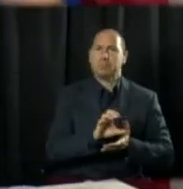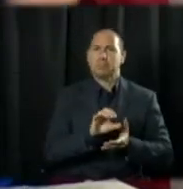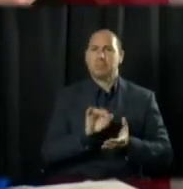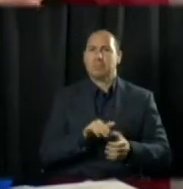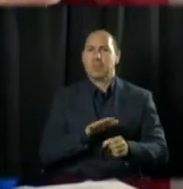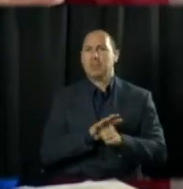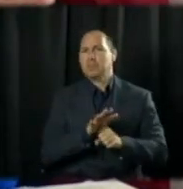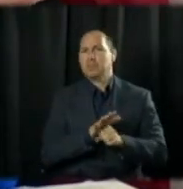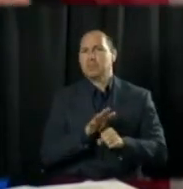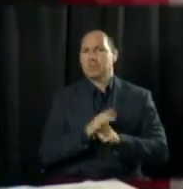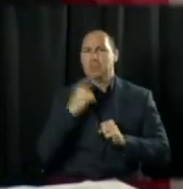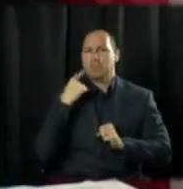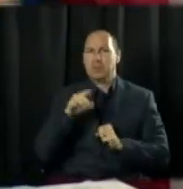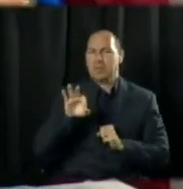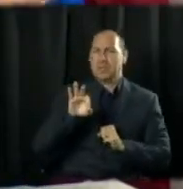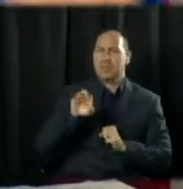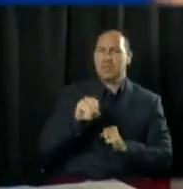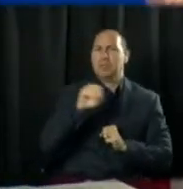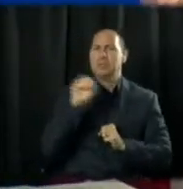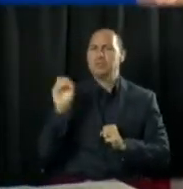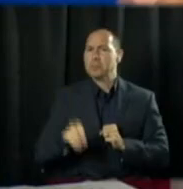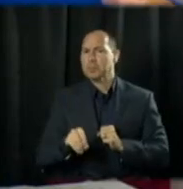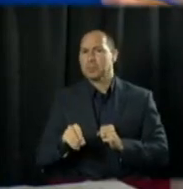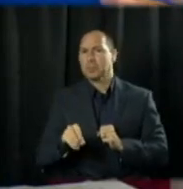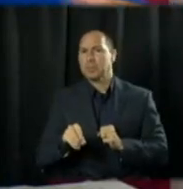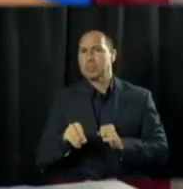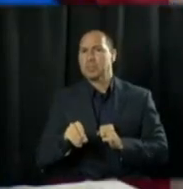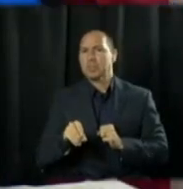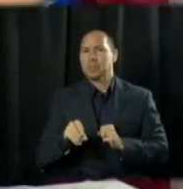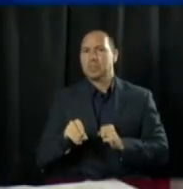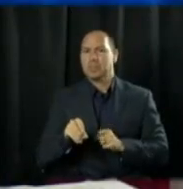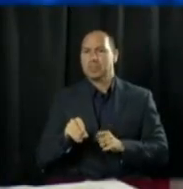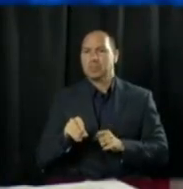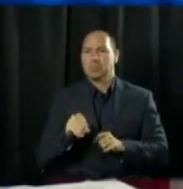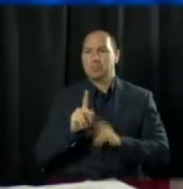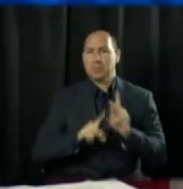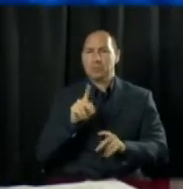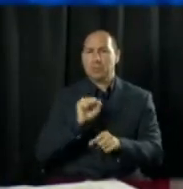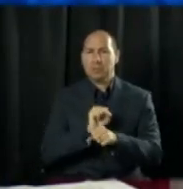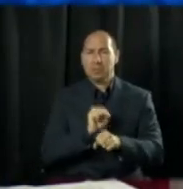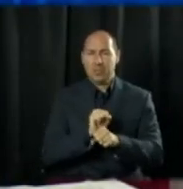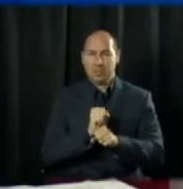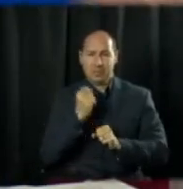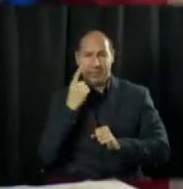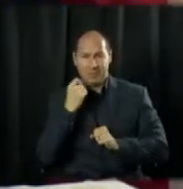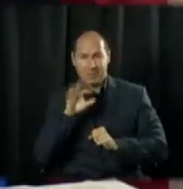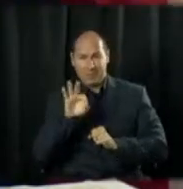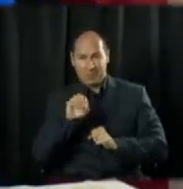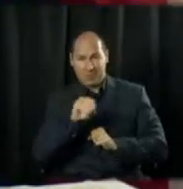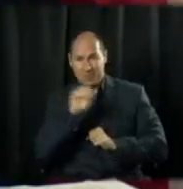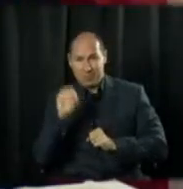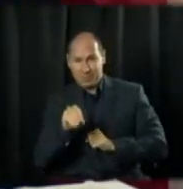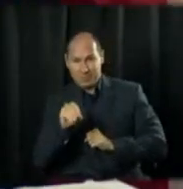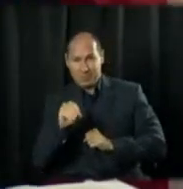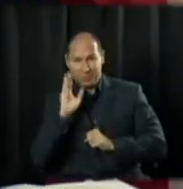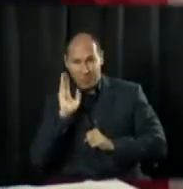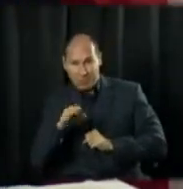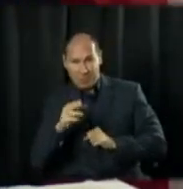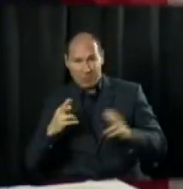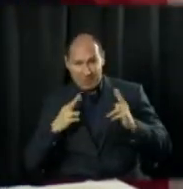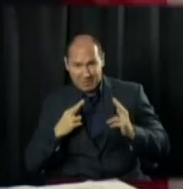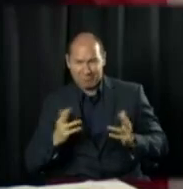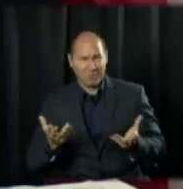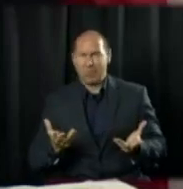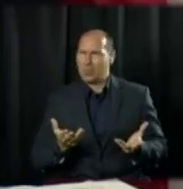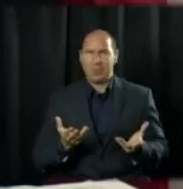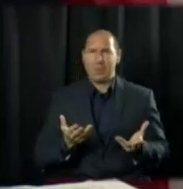es suficiente para 90% de los empleados. Y 90% no se va a retirar, algunos irán para Luma. Y la